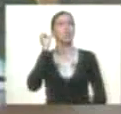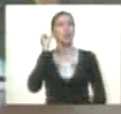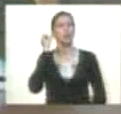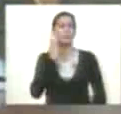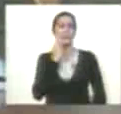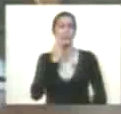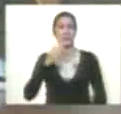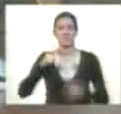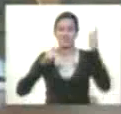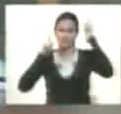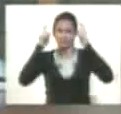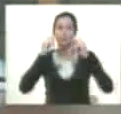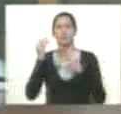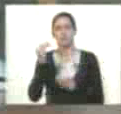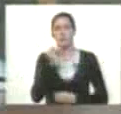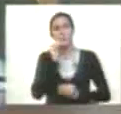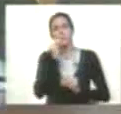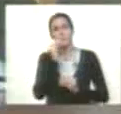beso.